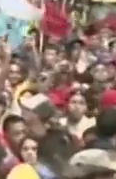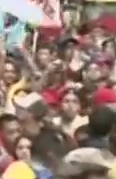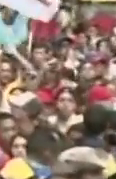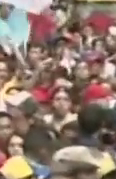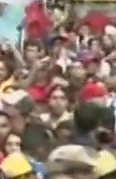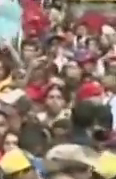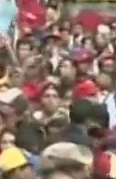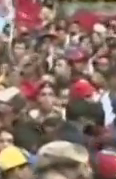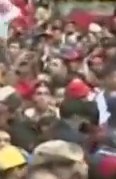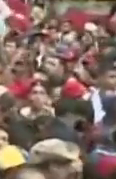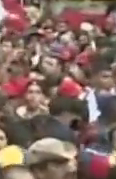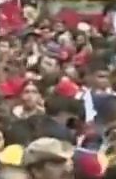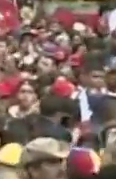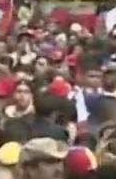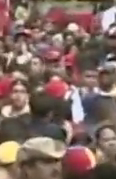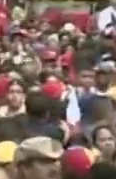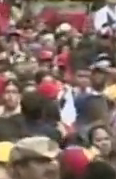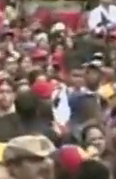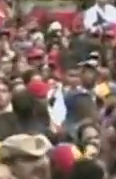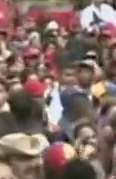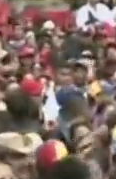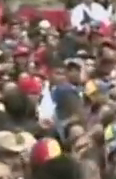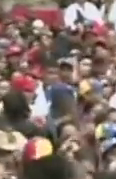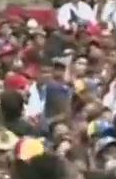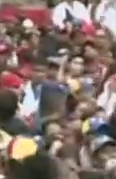viva el socialismo